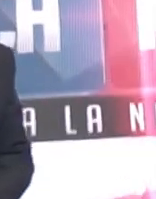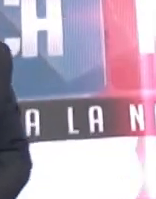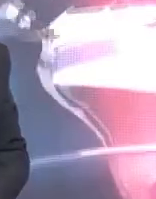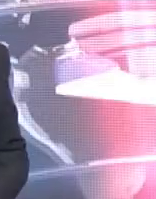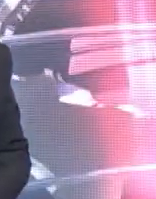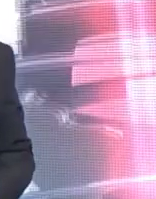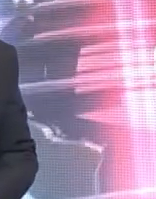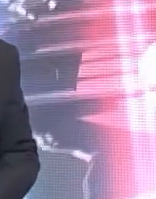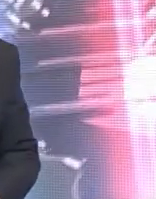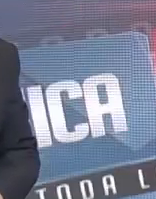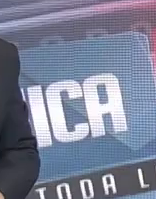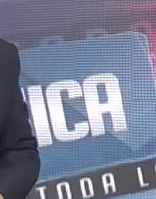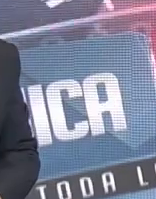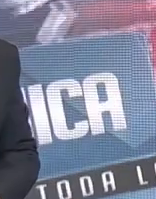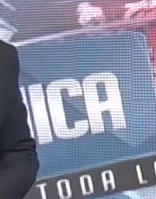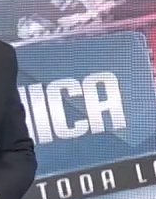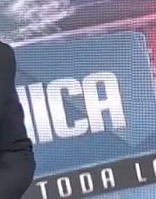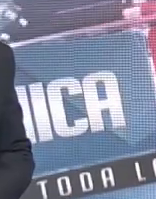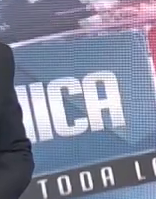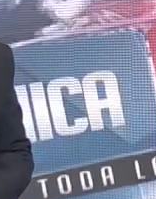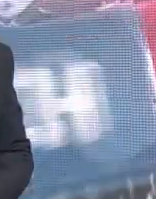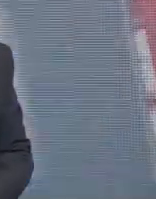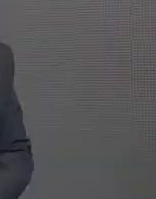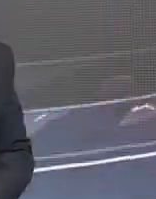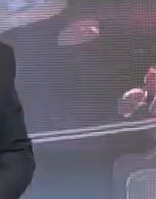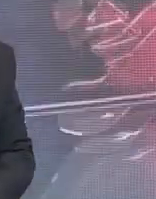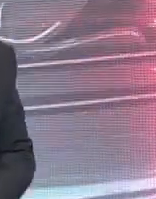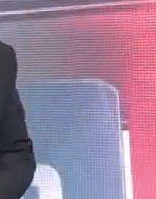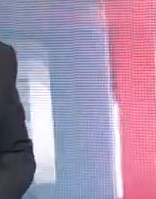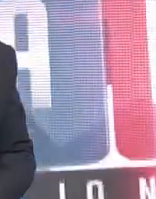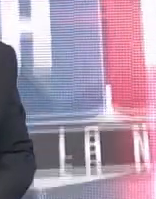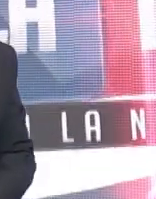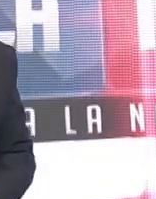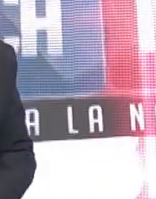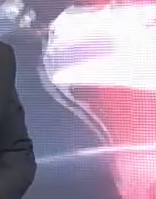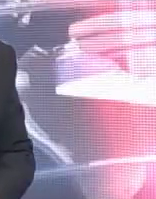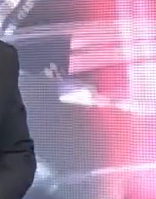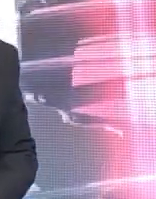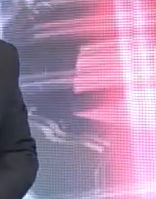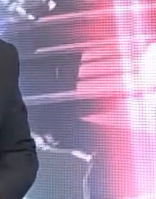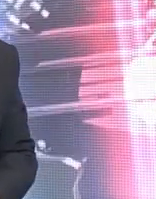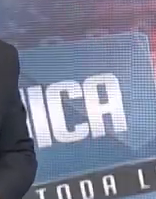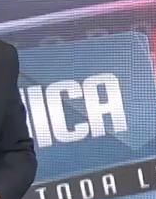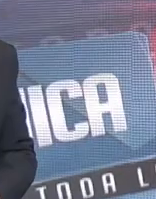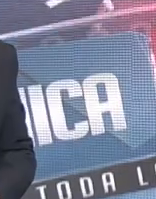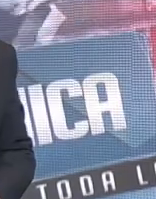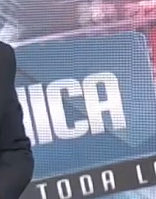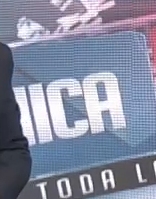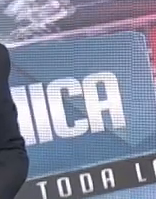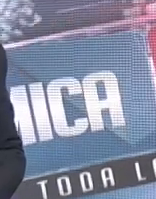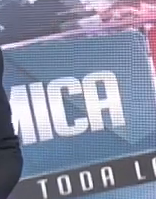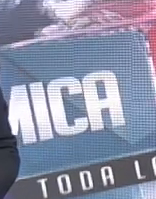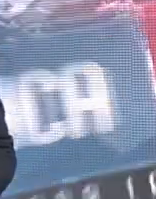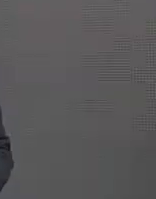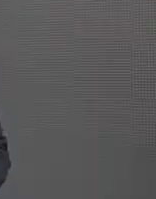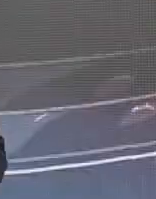Capital. Nuestra zona incluye Capital, Santa Lucía, Chimas y 9 de Julio, pero seguramente este